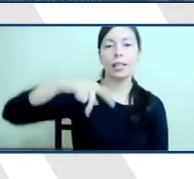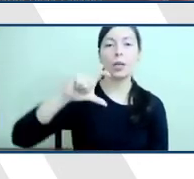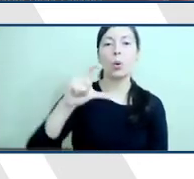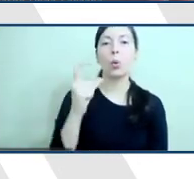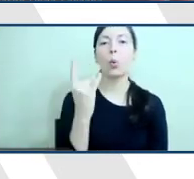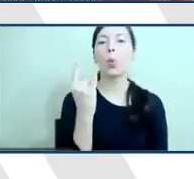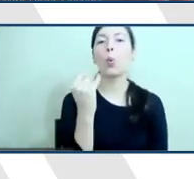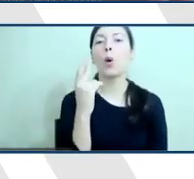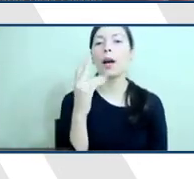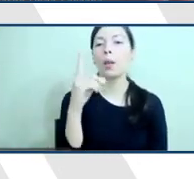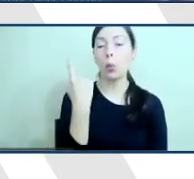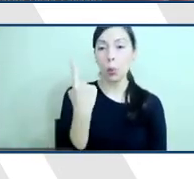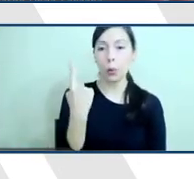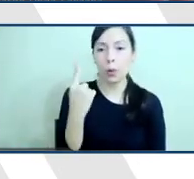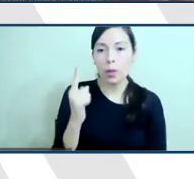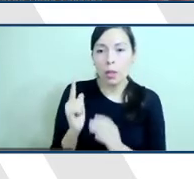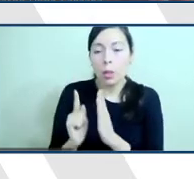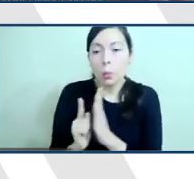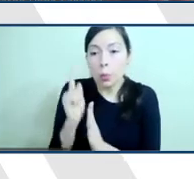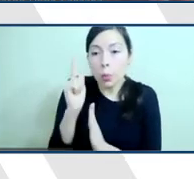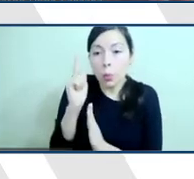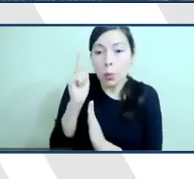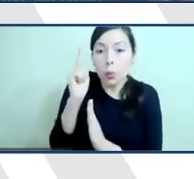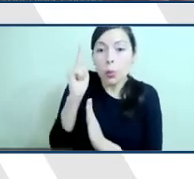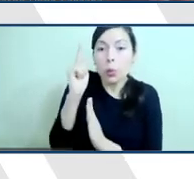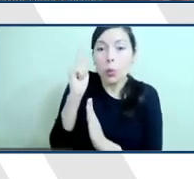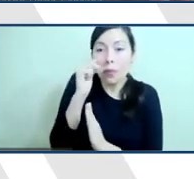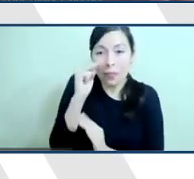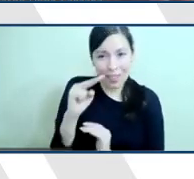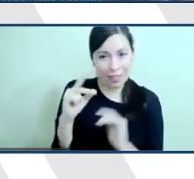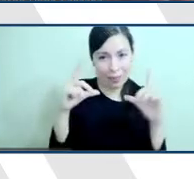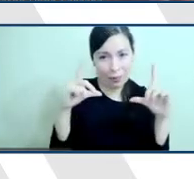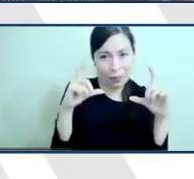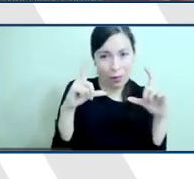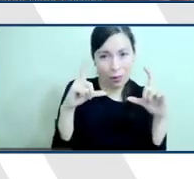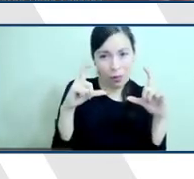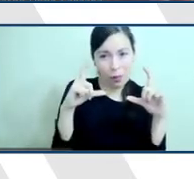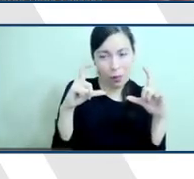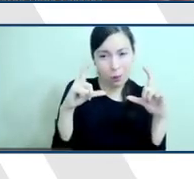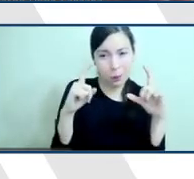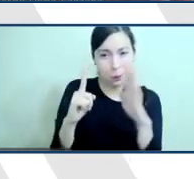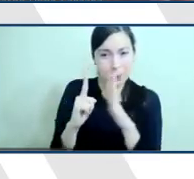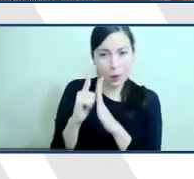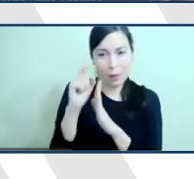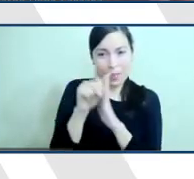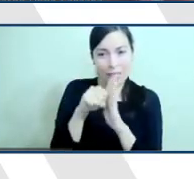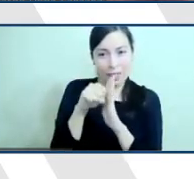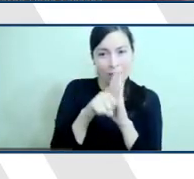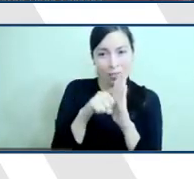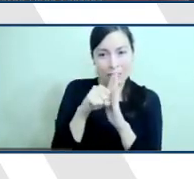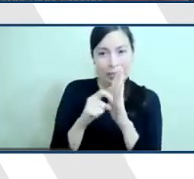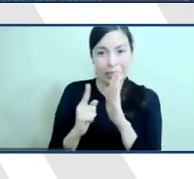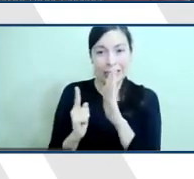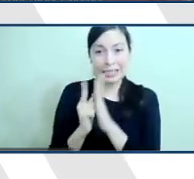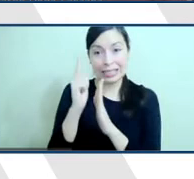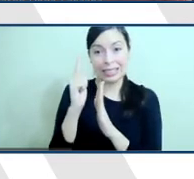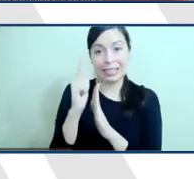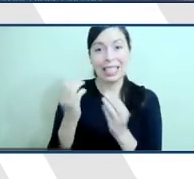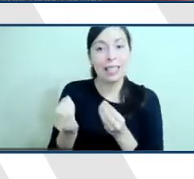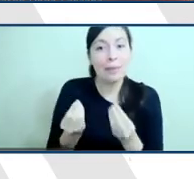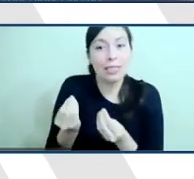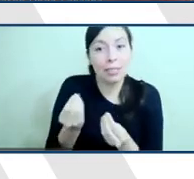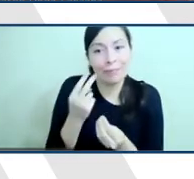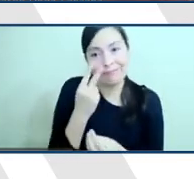1,5 metros, más o menos, y pasó lo que pueden ver en el video. Entonces, en realidad, no